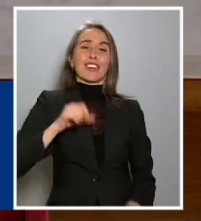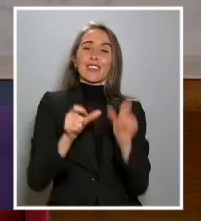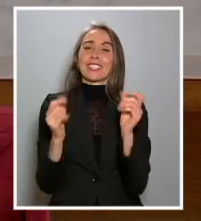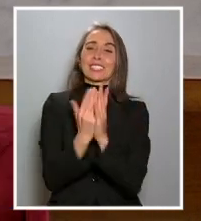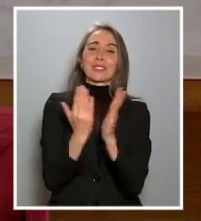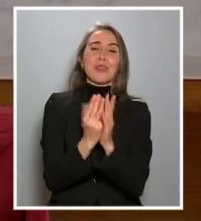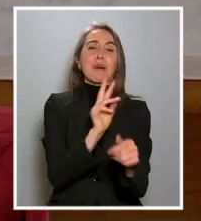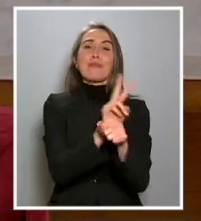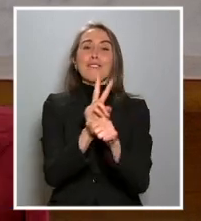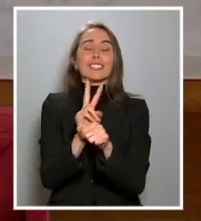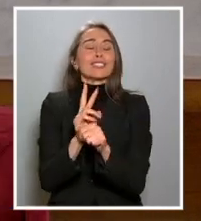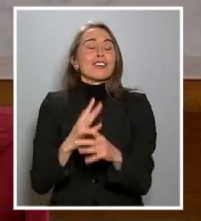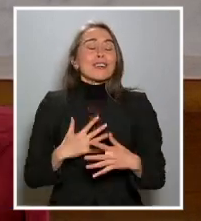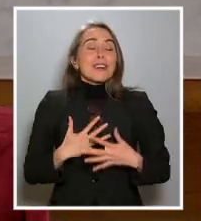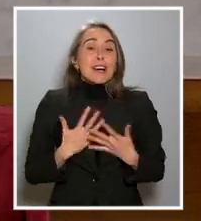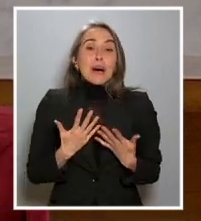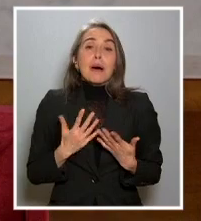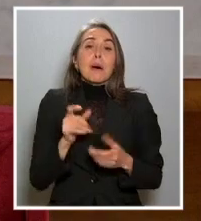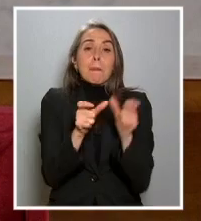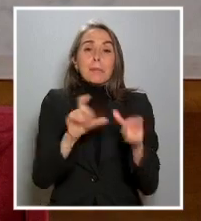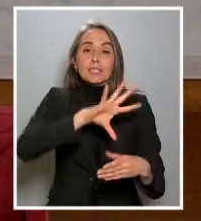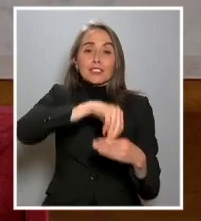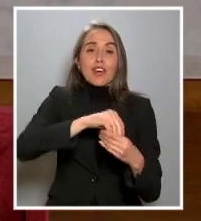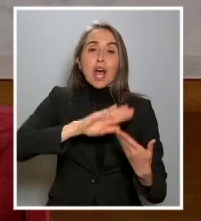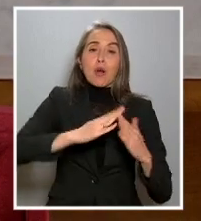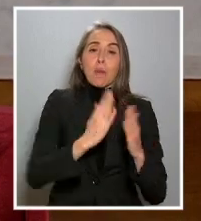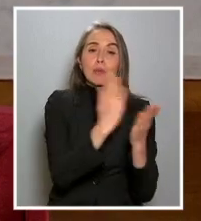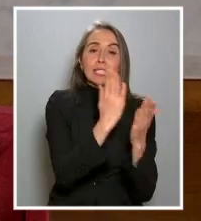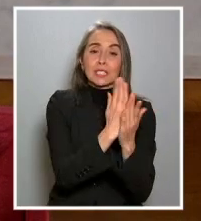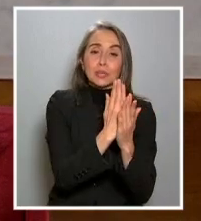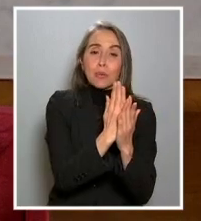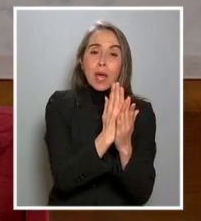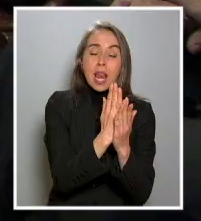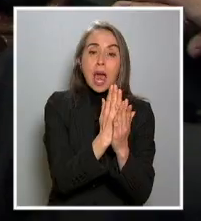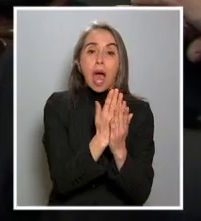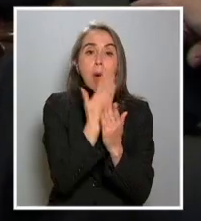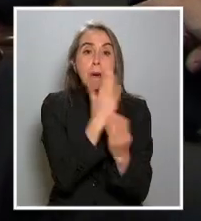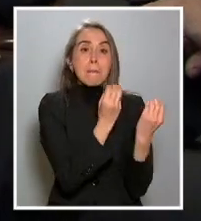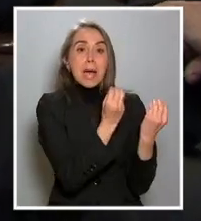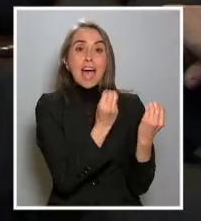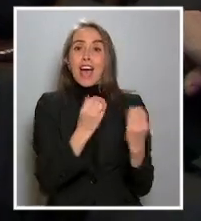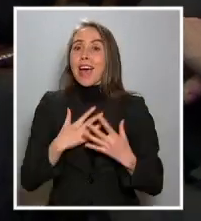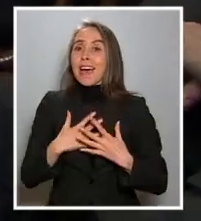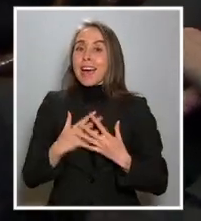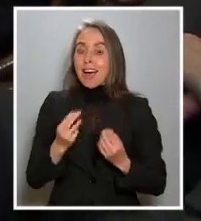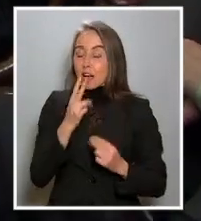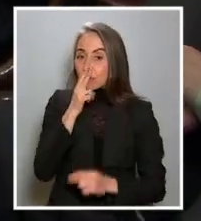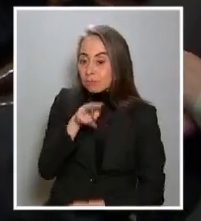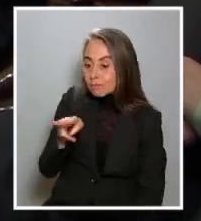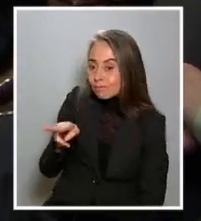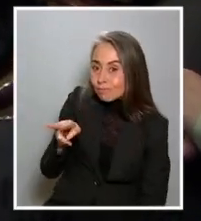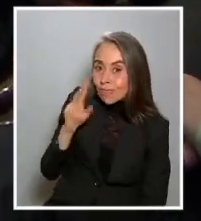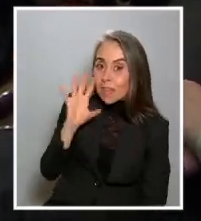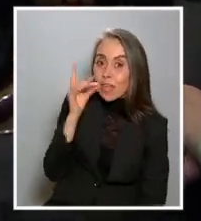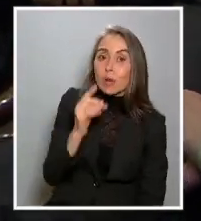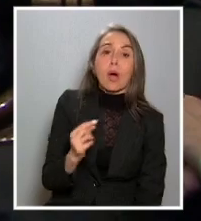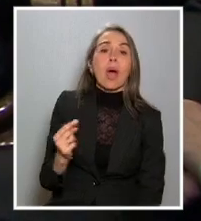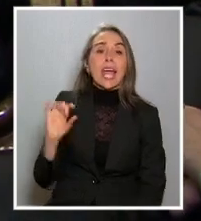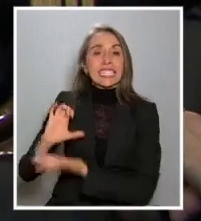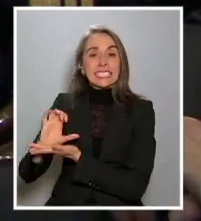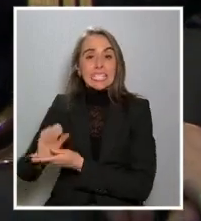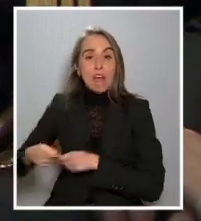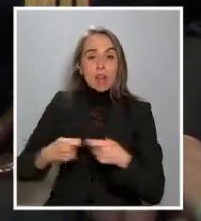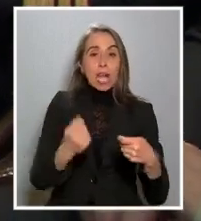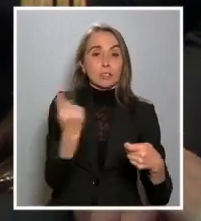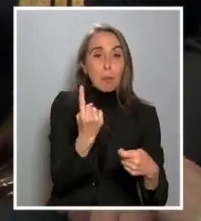estudiantes, profesores y comunidades escolares de una escuela que mejora, me doy cuenta que cada peso invertido en